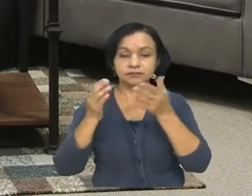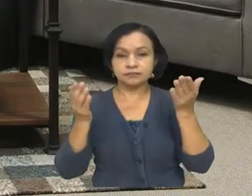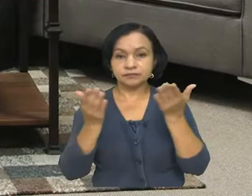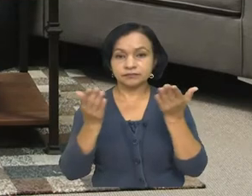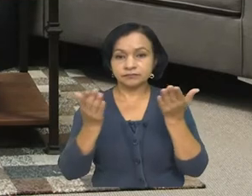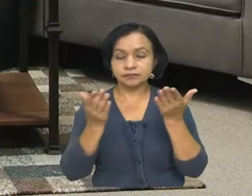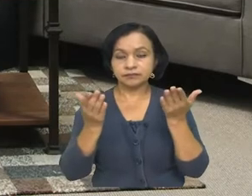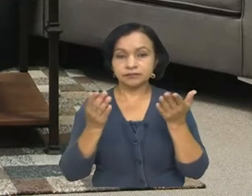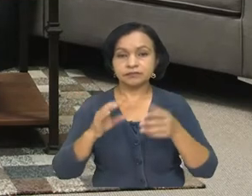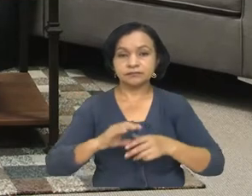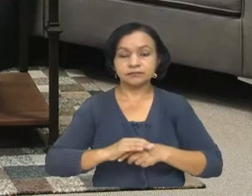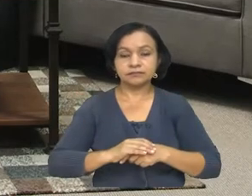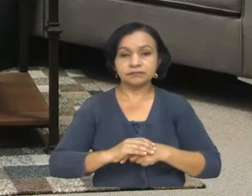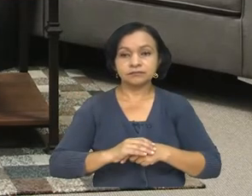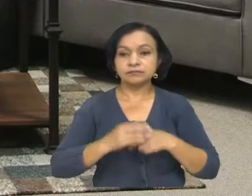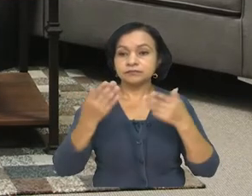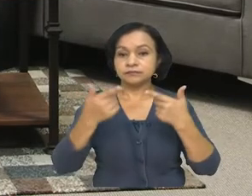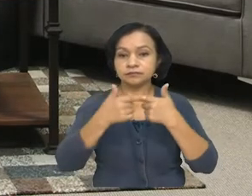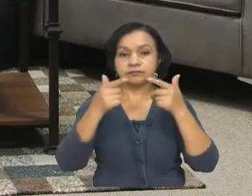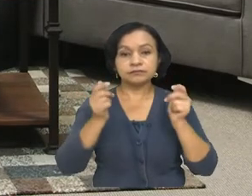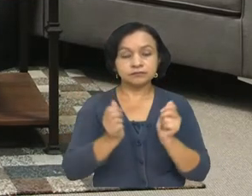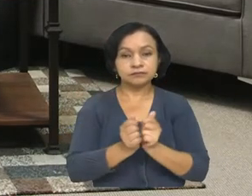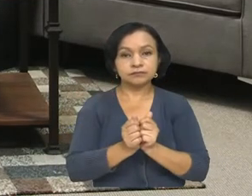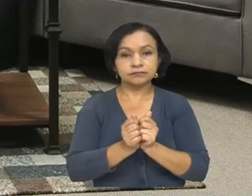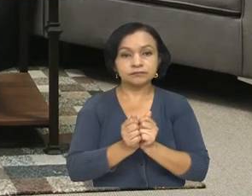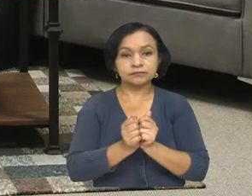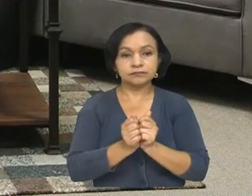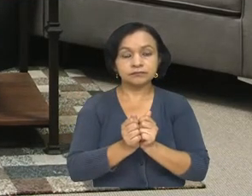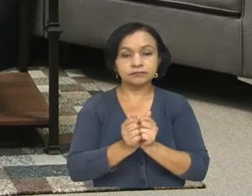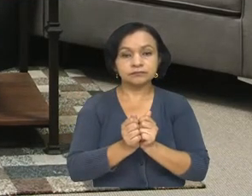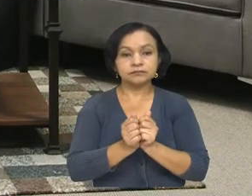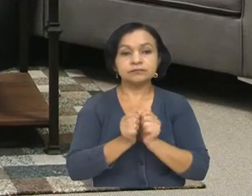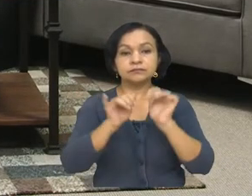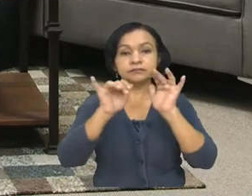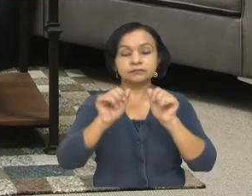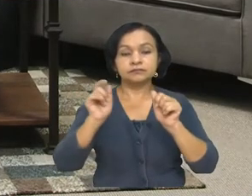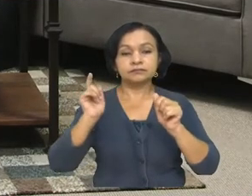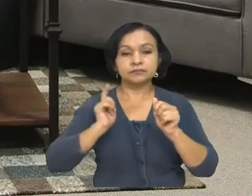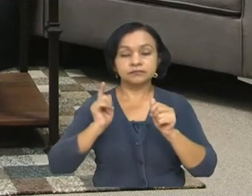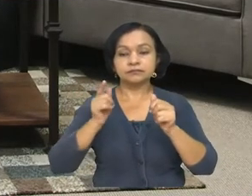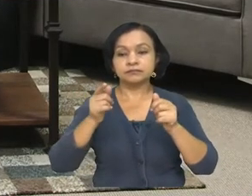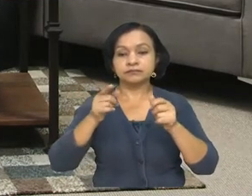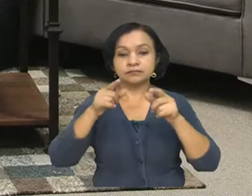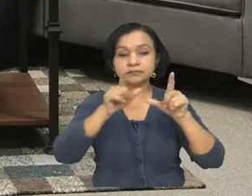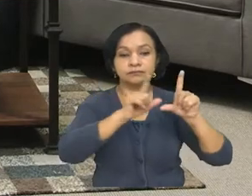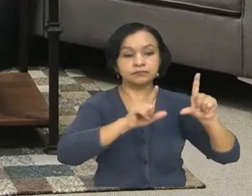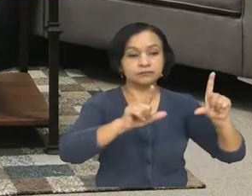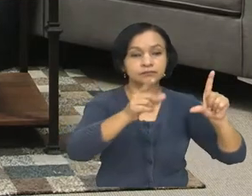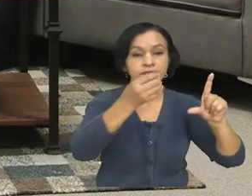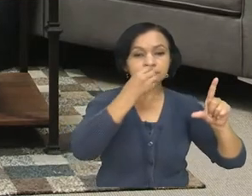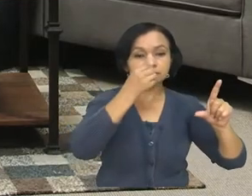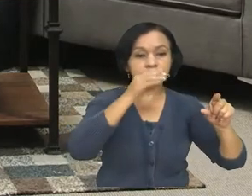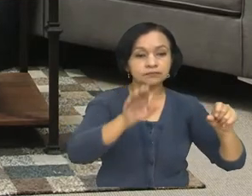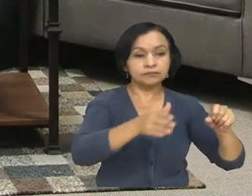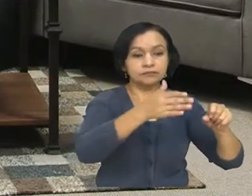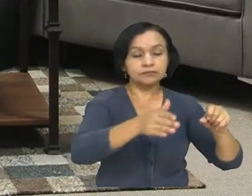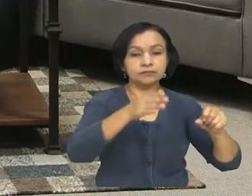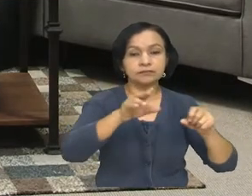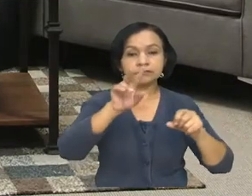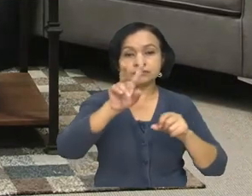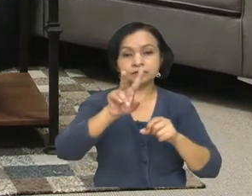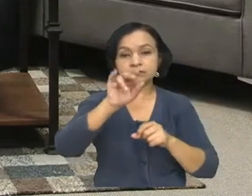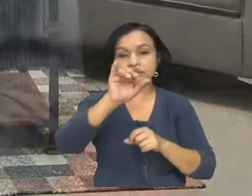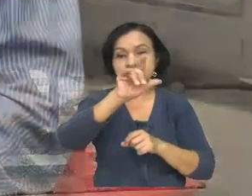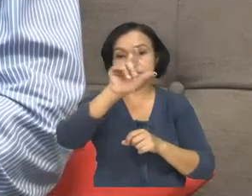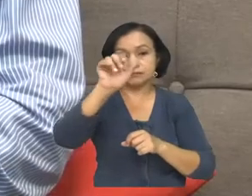como un pequeño destacamento, ya habían puesto donde se hacía comida, pues. Inclusive aquí en Villa Progreso